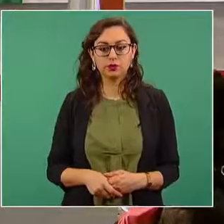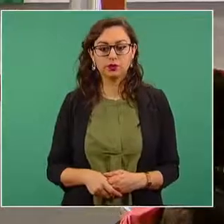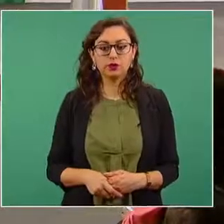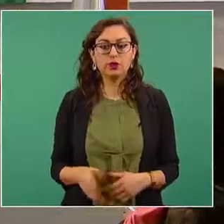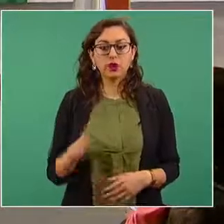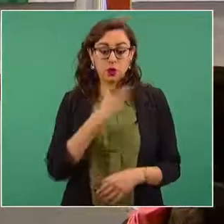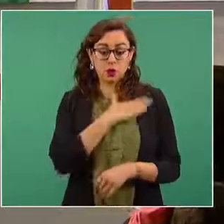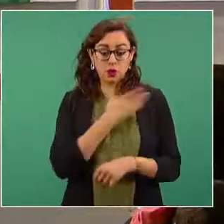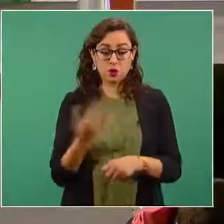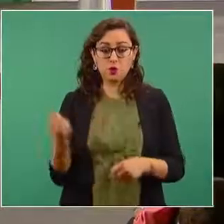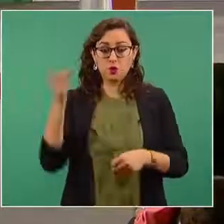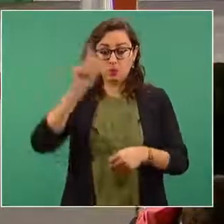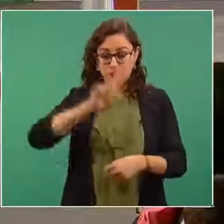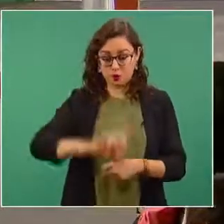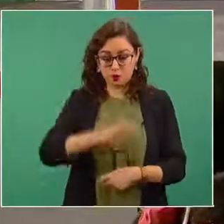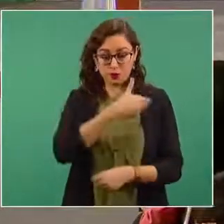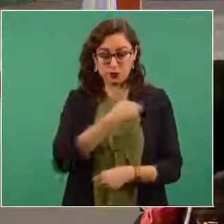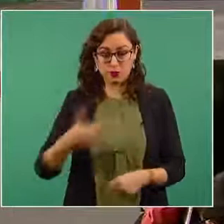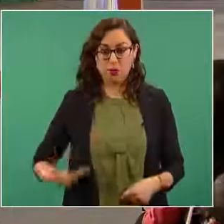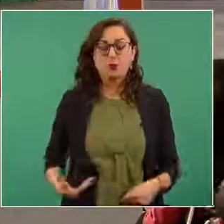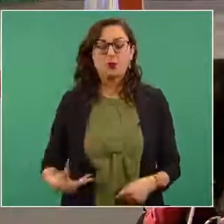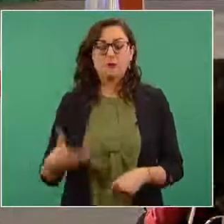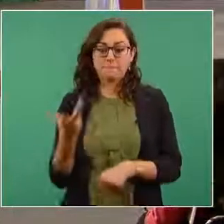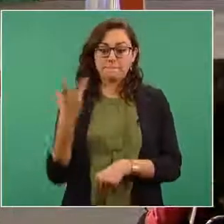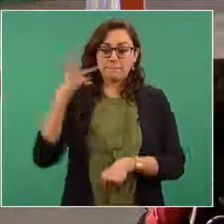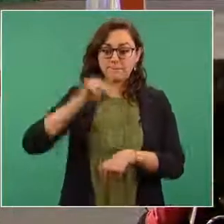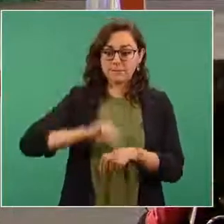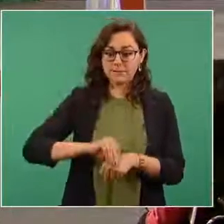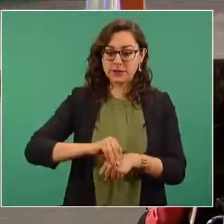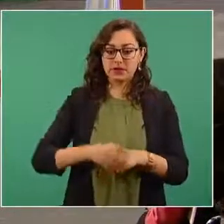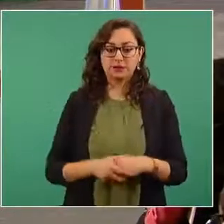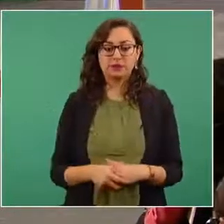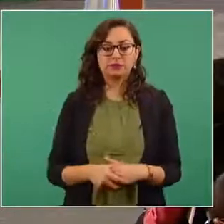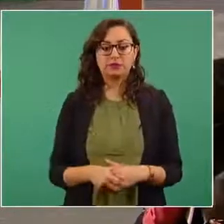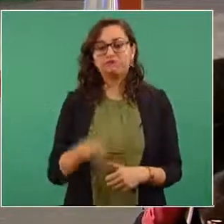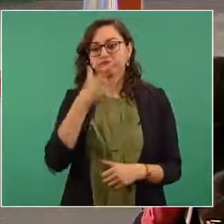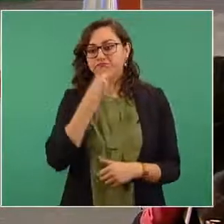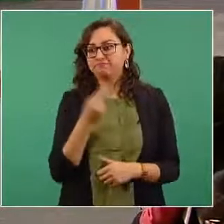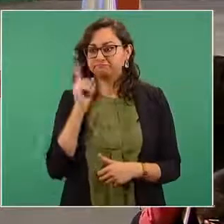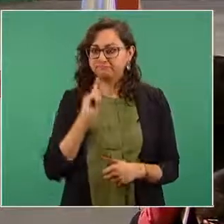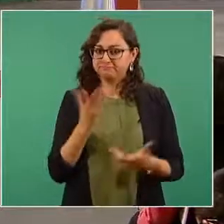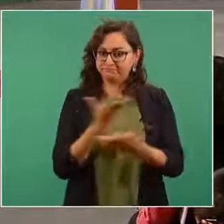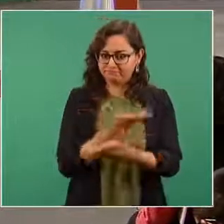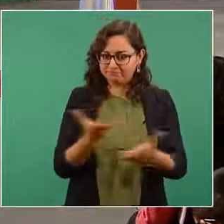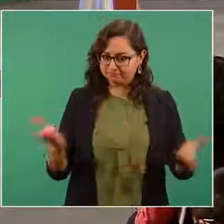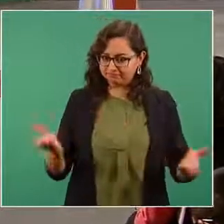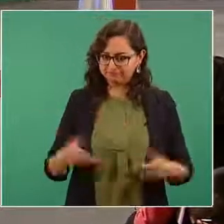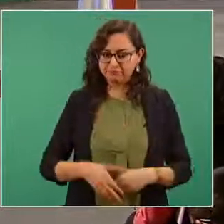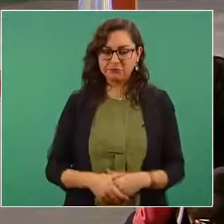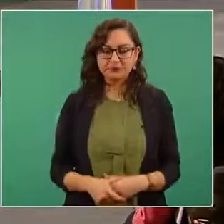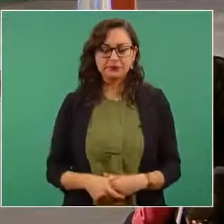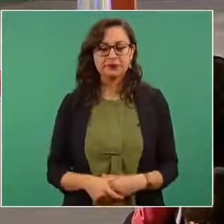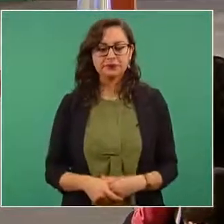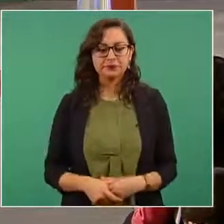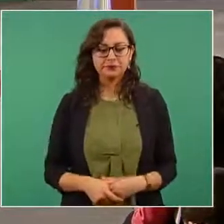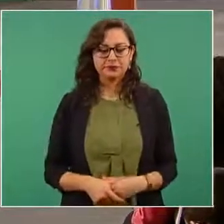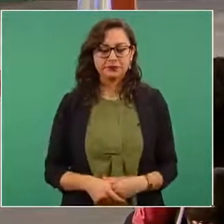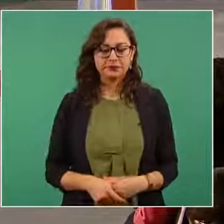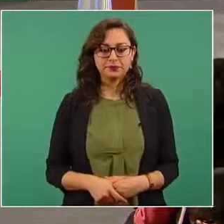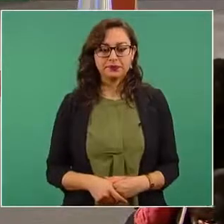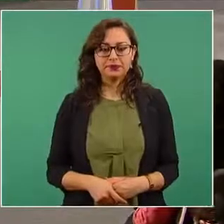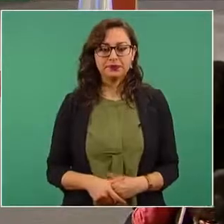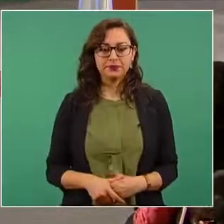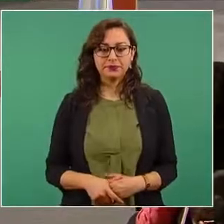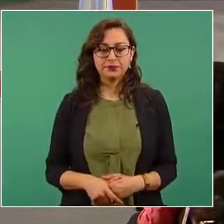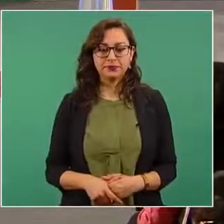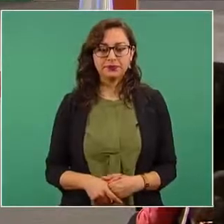Buenos días, señor presidente, con su permiso, señoras y señores. La estrategia de política